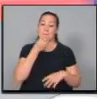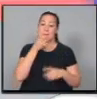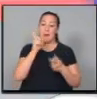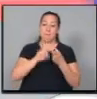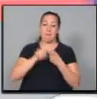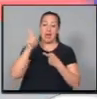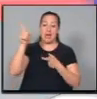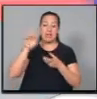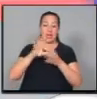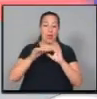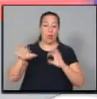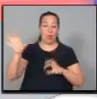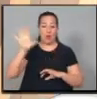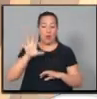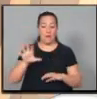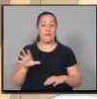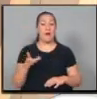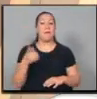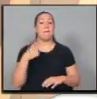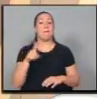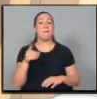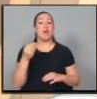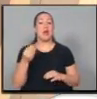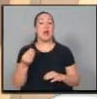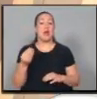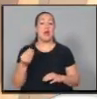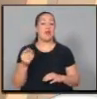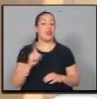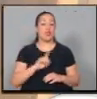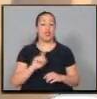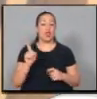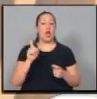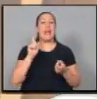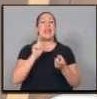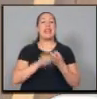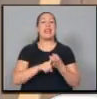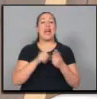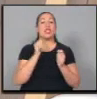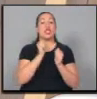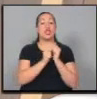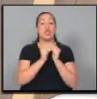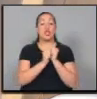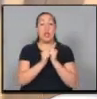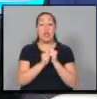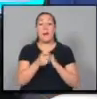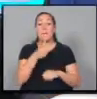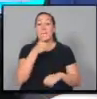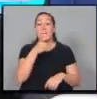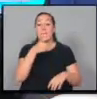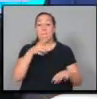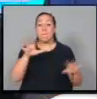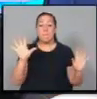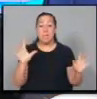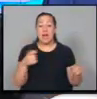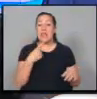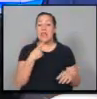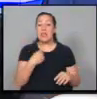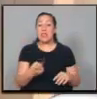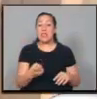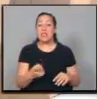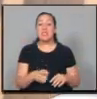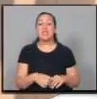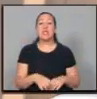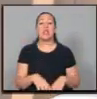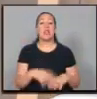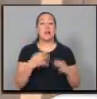venir. Bueno, pero para que puedan tomarse un avión y demás, no. Se va a casar en Rosario y parece, según dicen los portales rosarinos, Va a